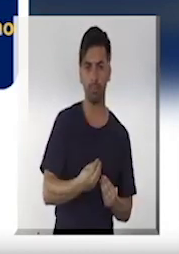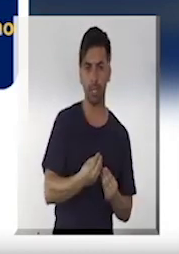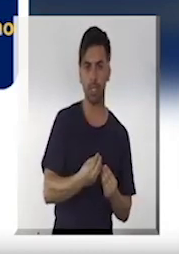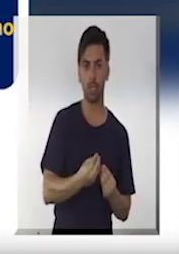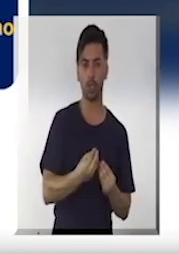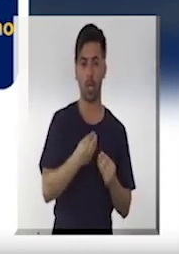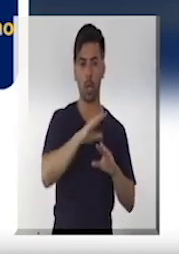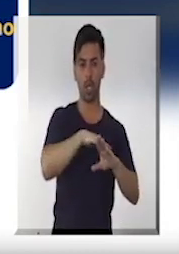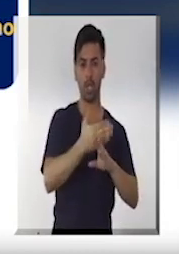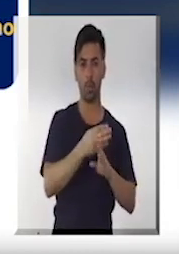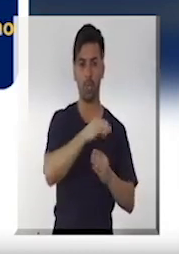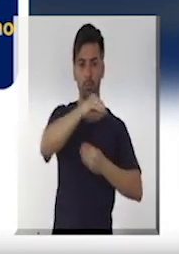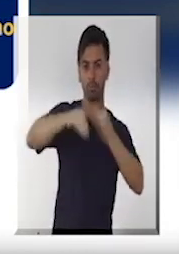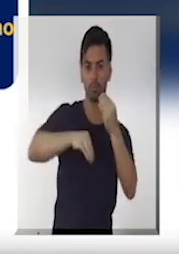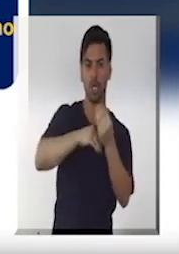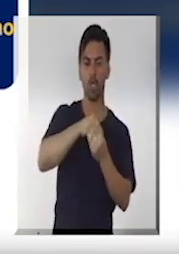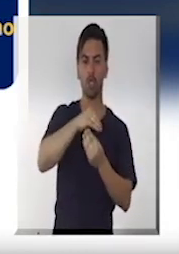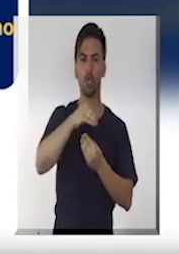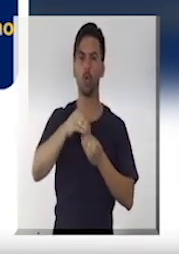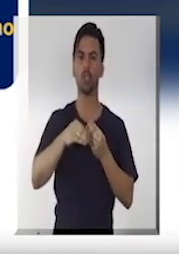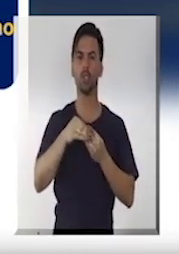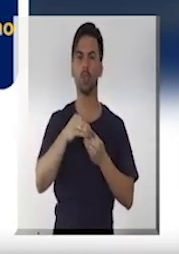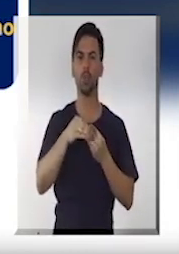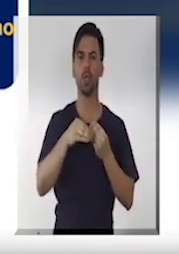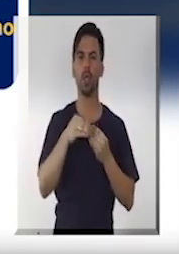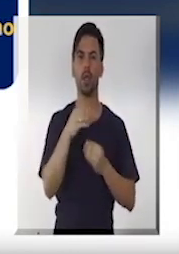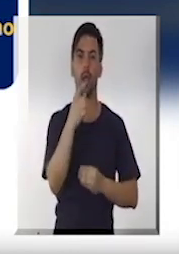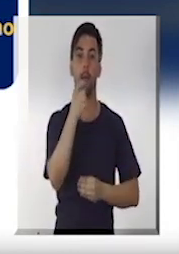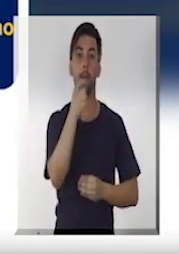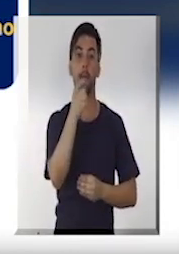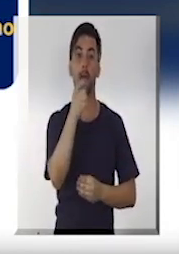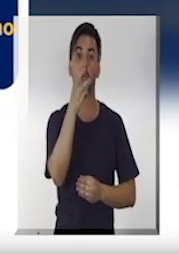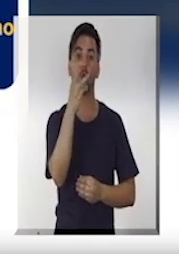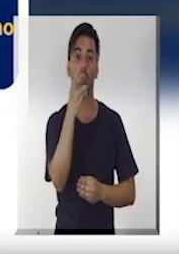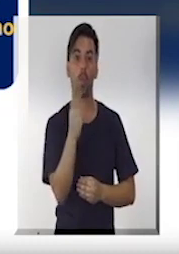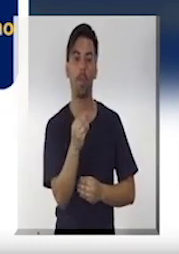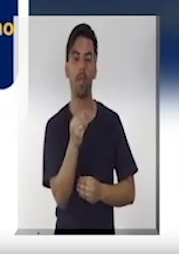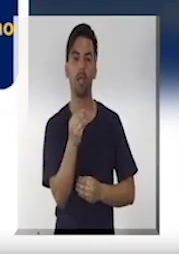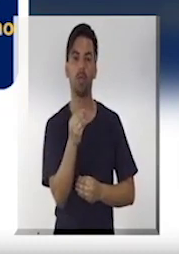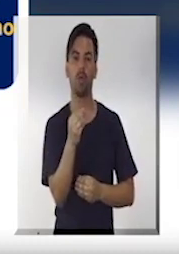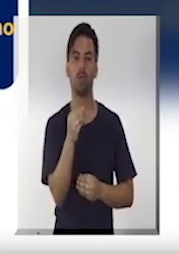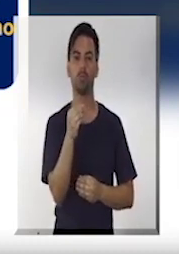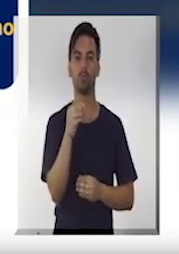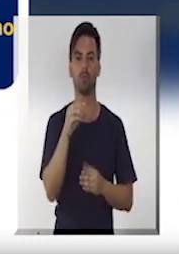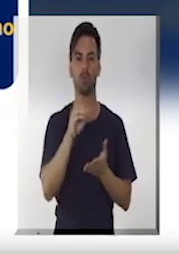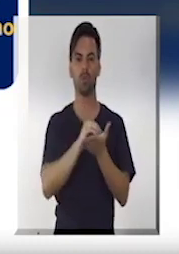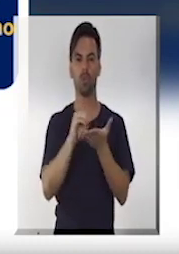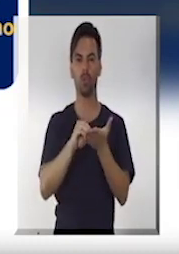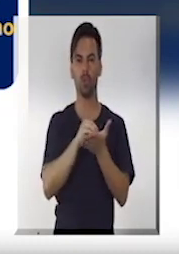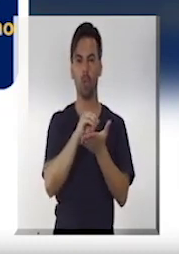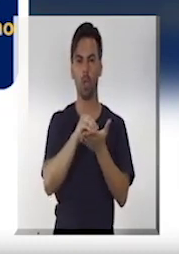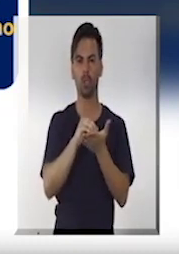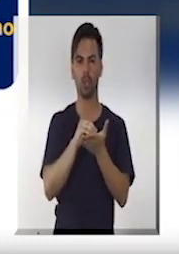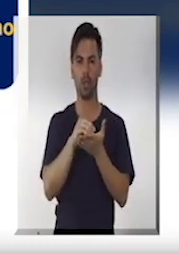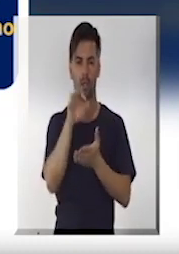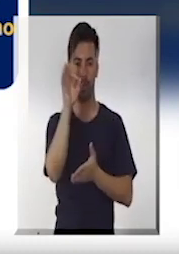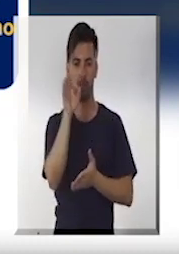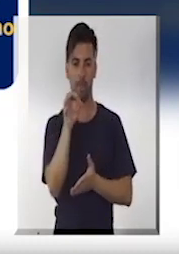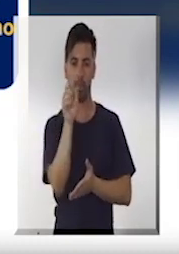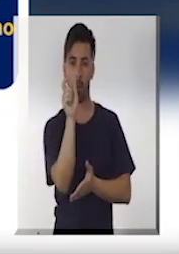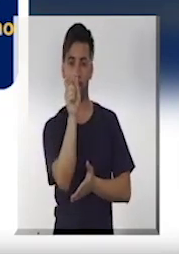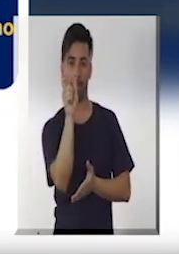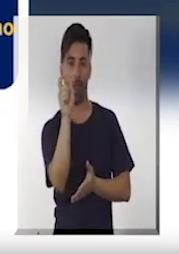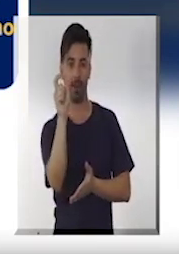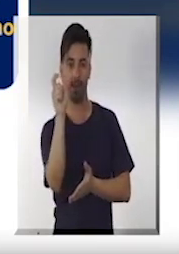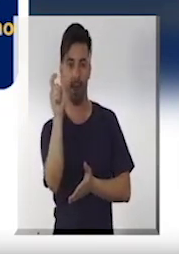usted sustituye un valor numérico en el lugar de las variables. Efectúa el